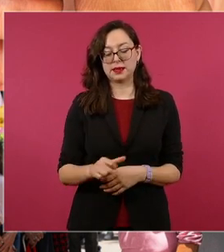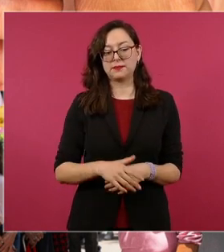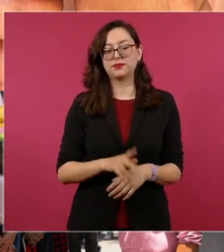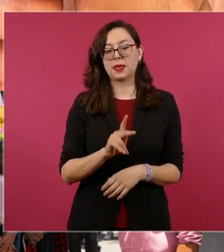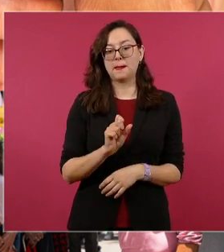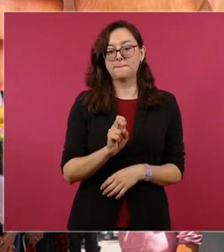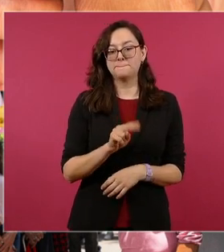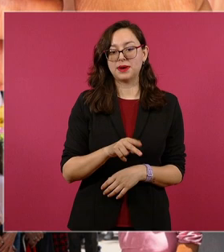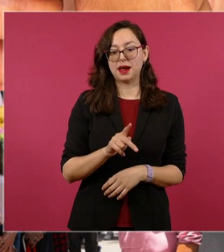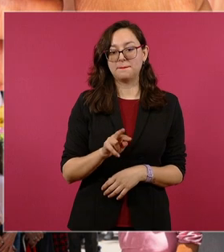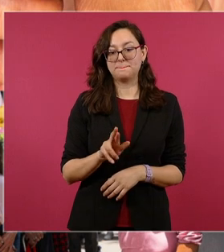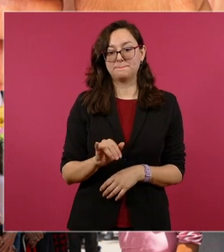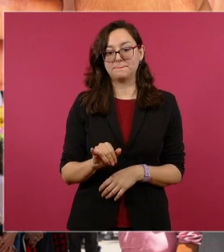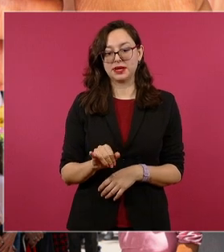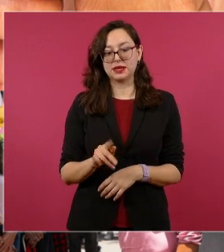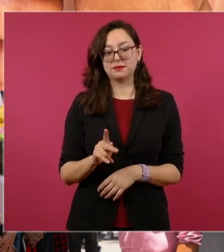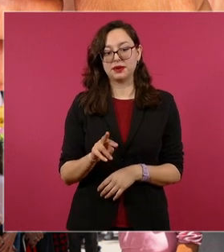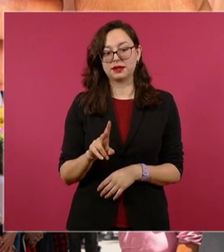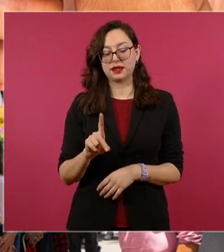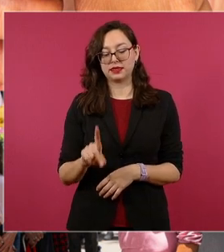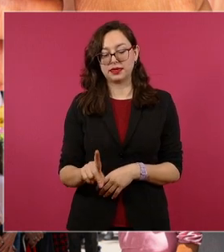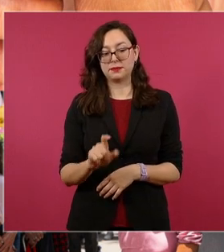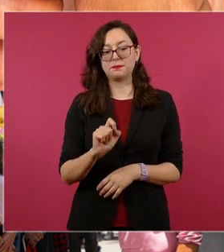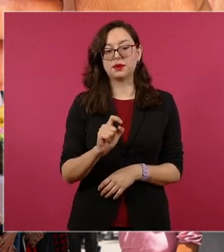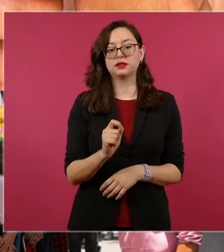de 29.9 a